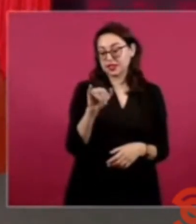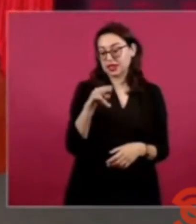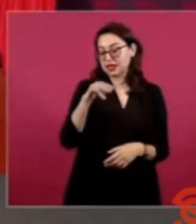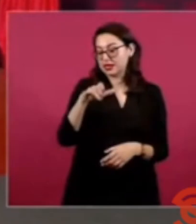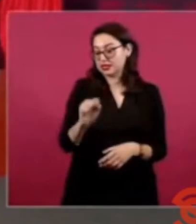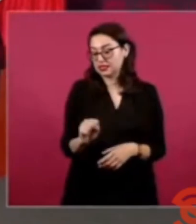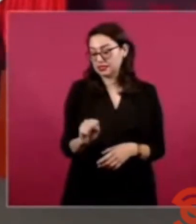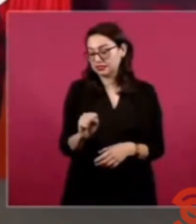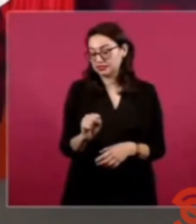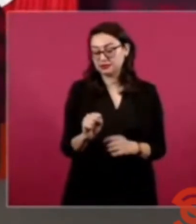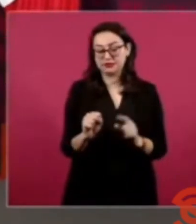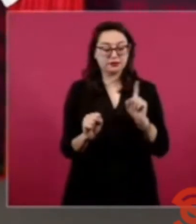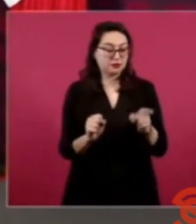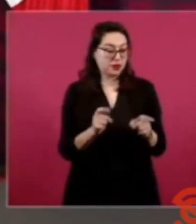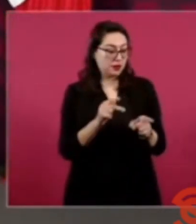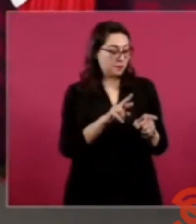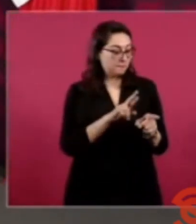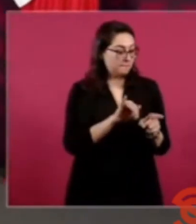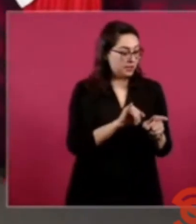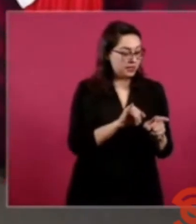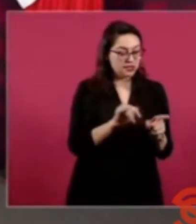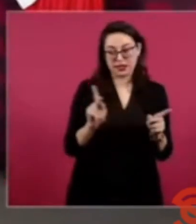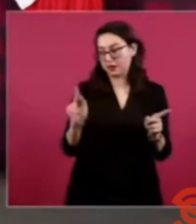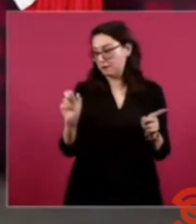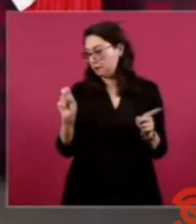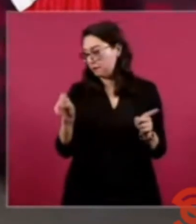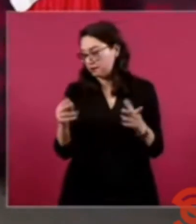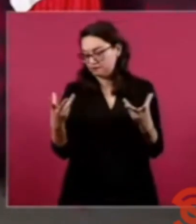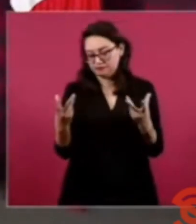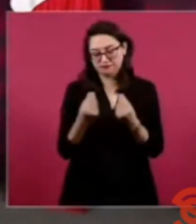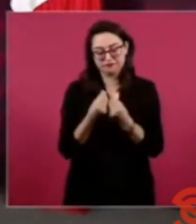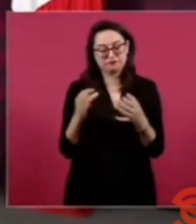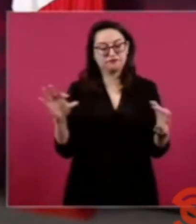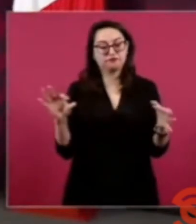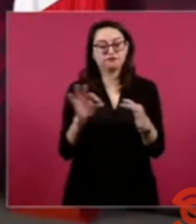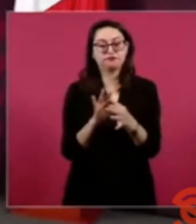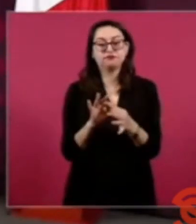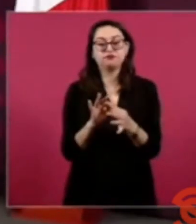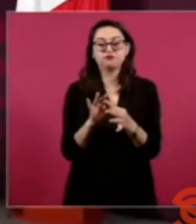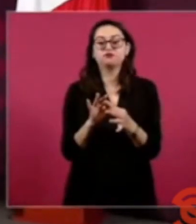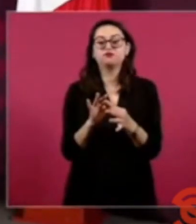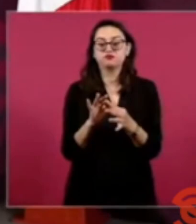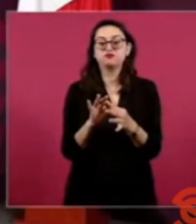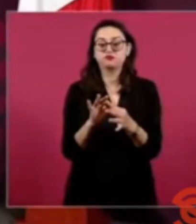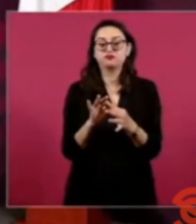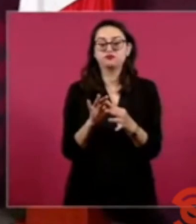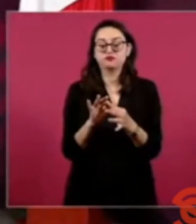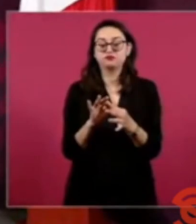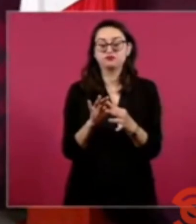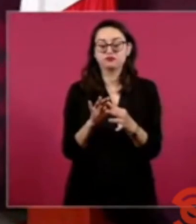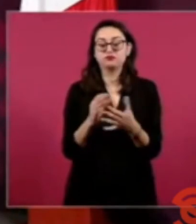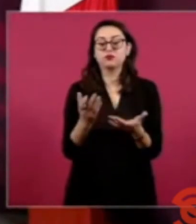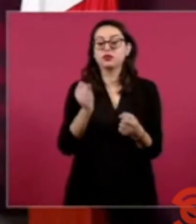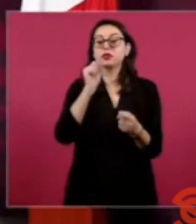en ese trabajo de unidad para hacer el PRIAN. Ayudó mucho